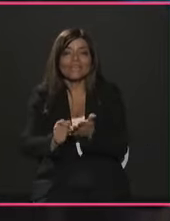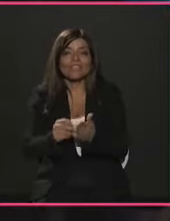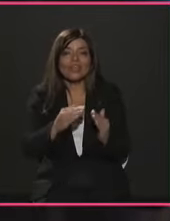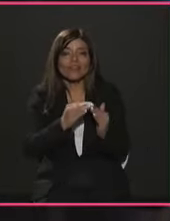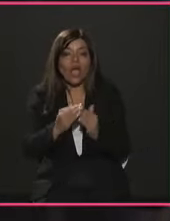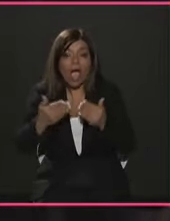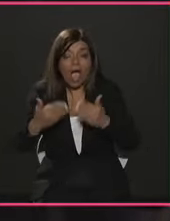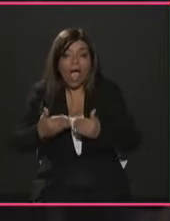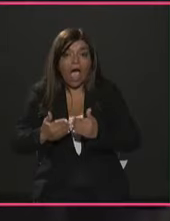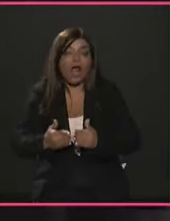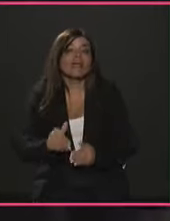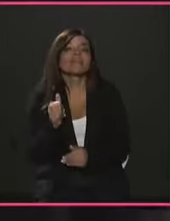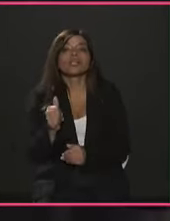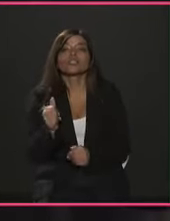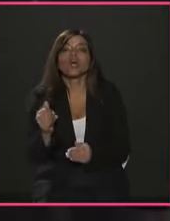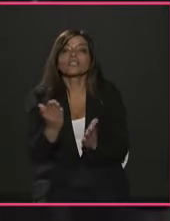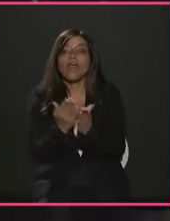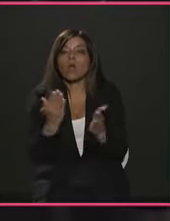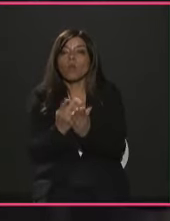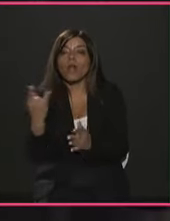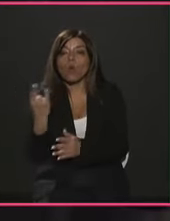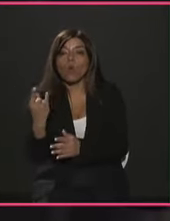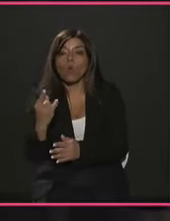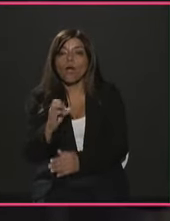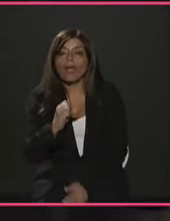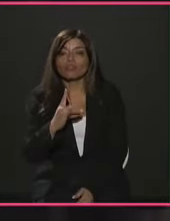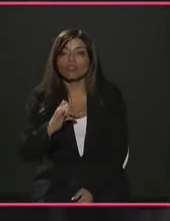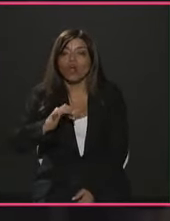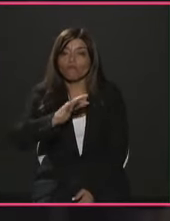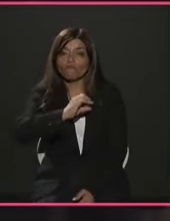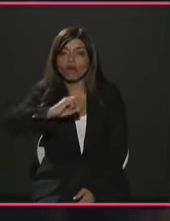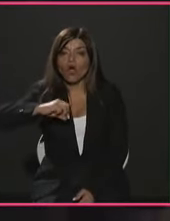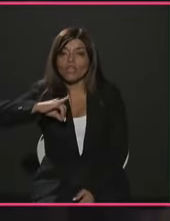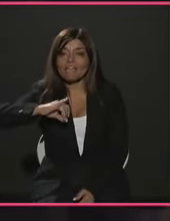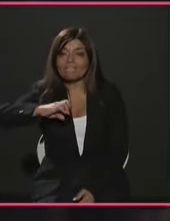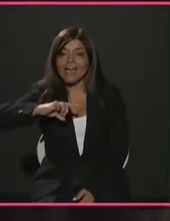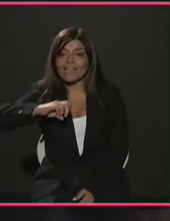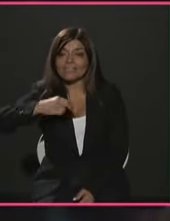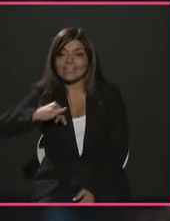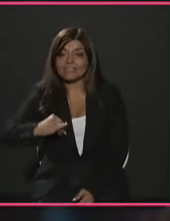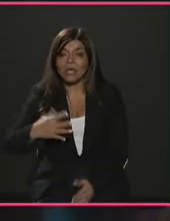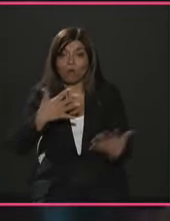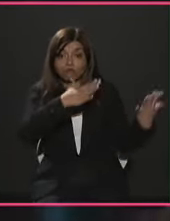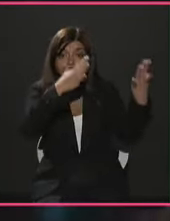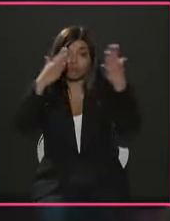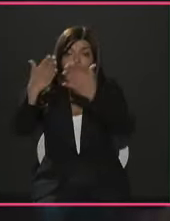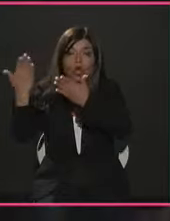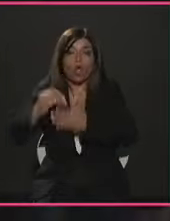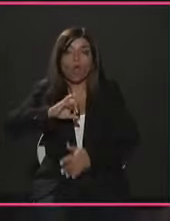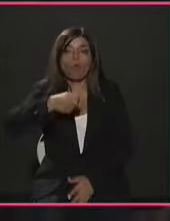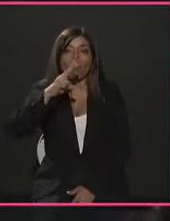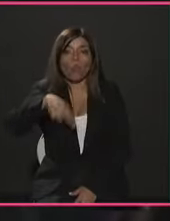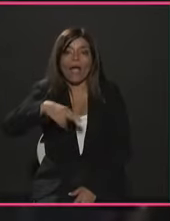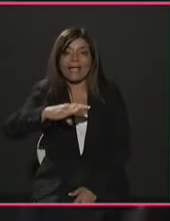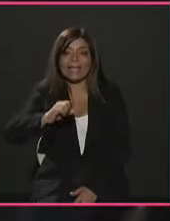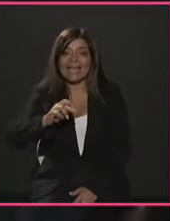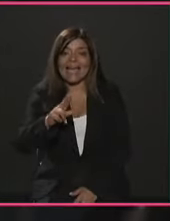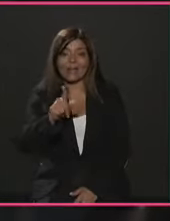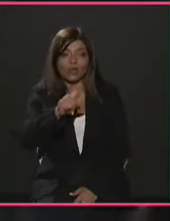decano de la escuela de negocios de la universidad Adolfo Ibáñez recibimos Con un fuerte aplauso a esta hora a